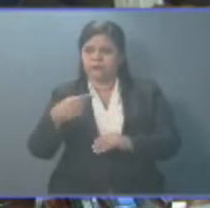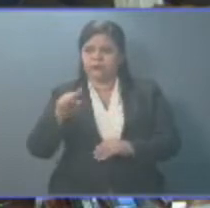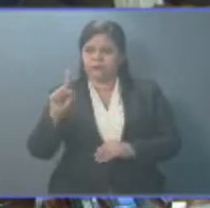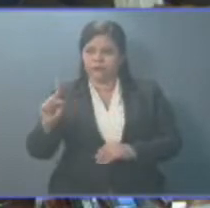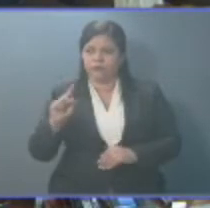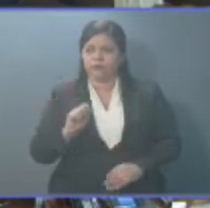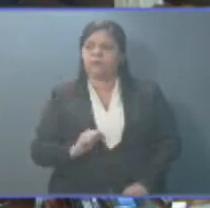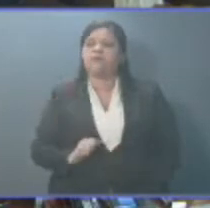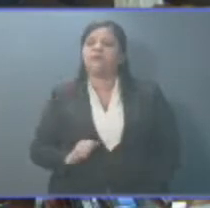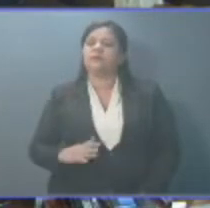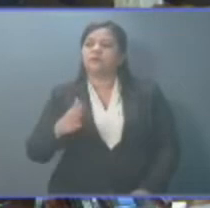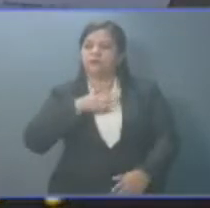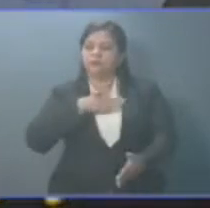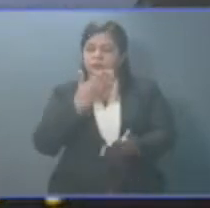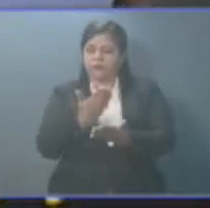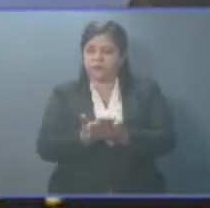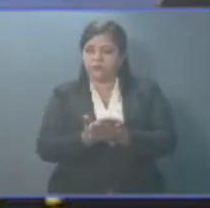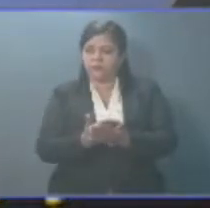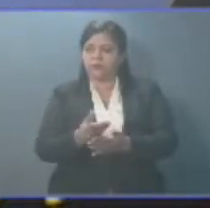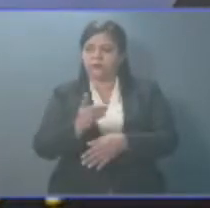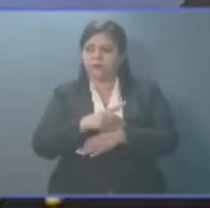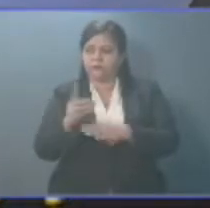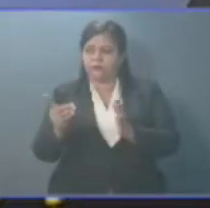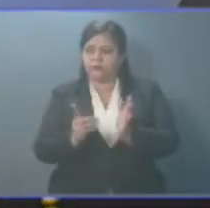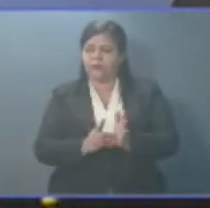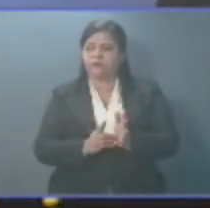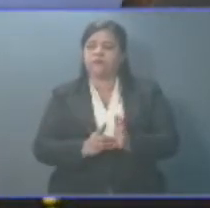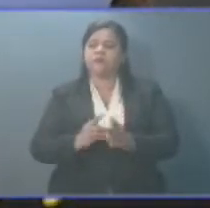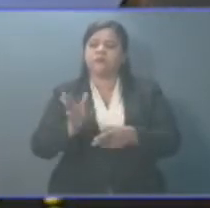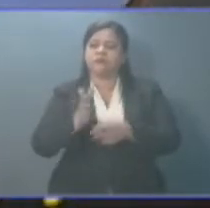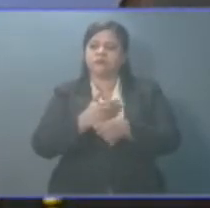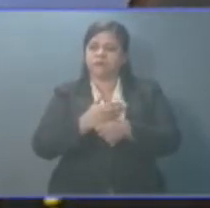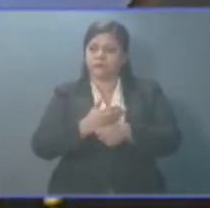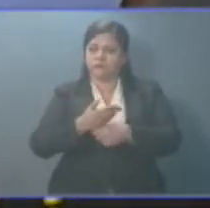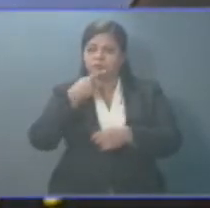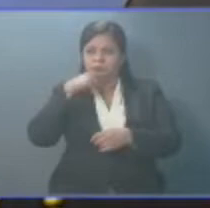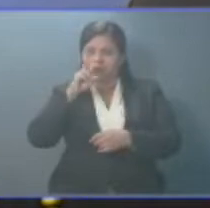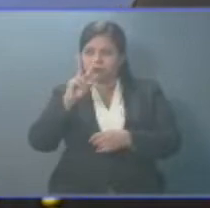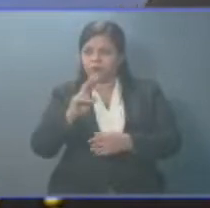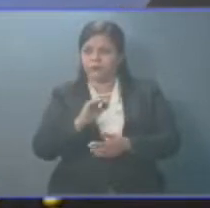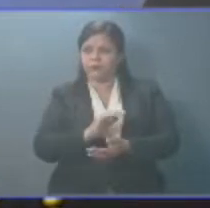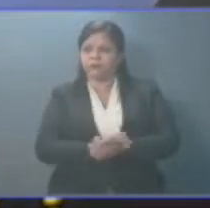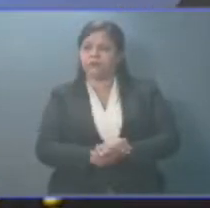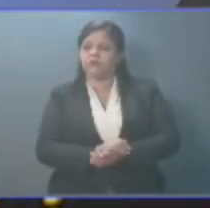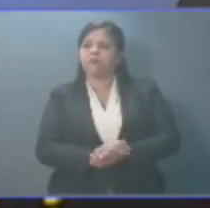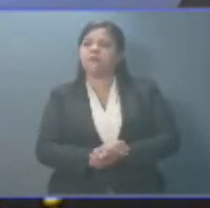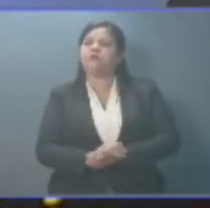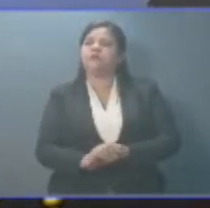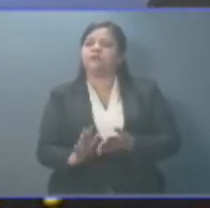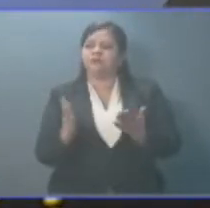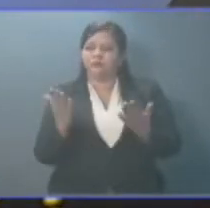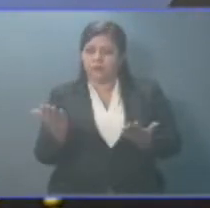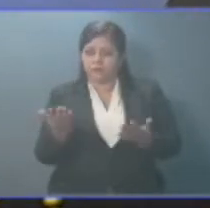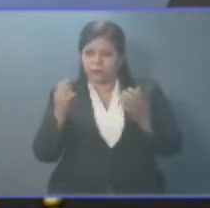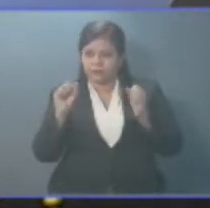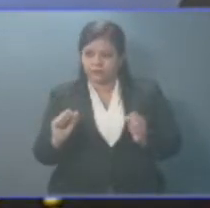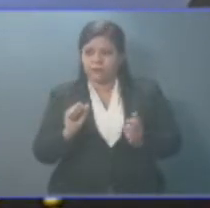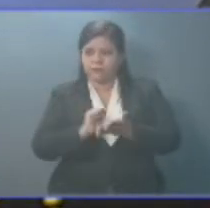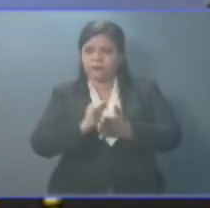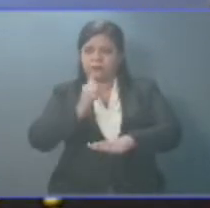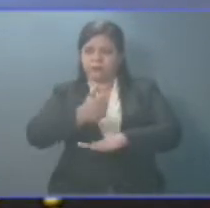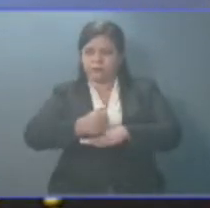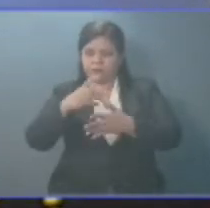21.26.7.2020.1, que contiene iniciativa de diputados Grupo Parlamentario del FMLN. En el sentido, se emita